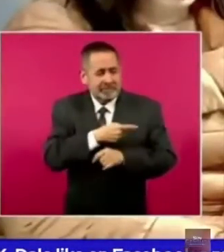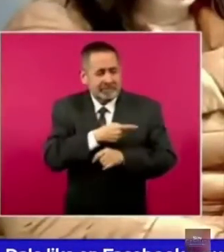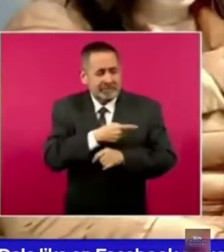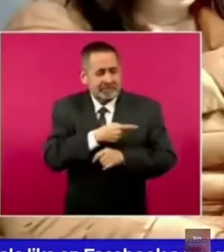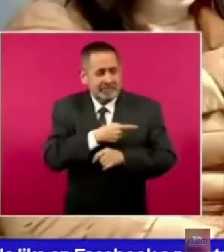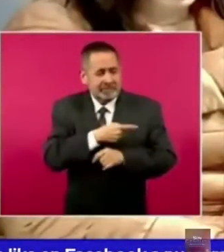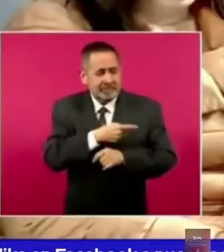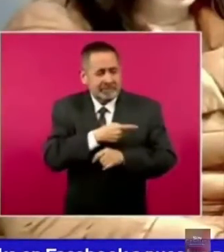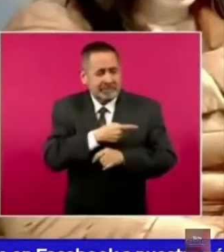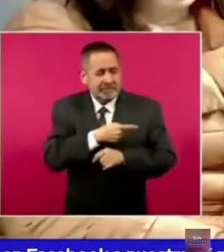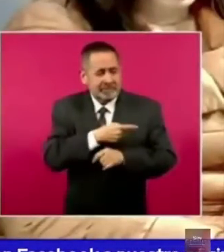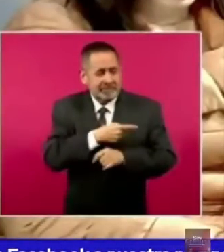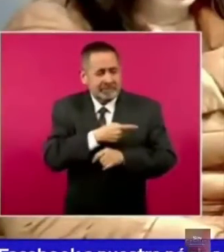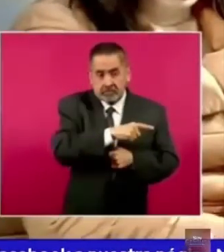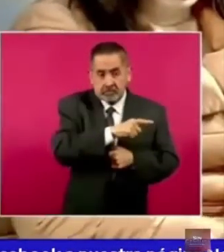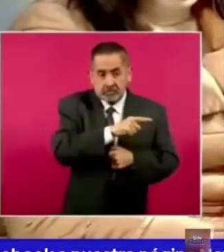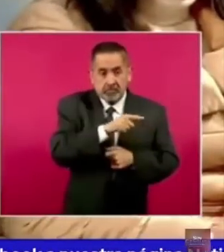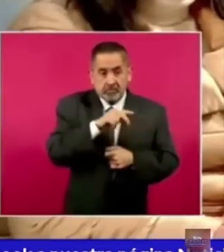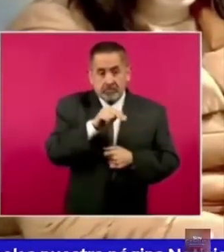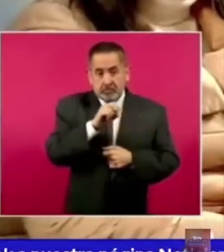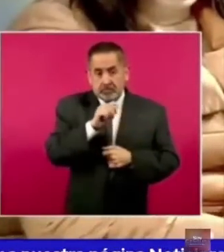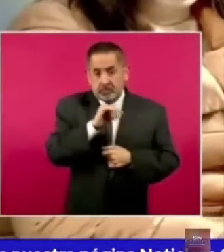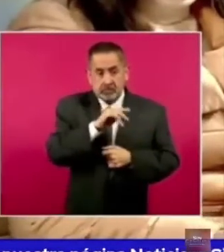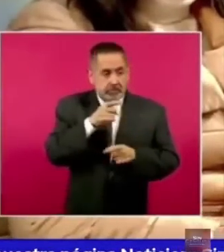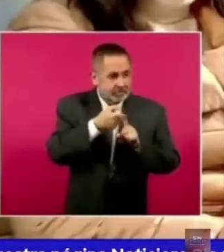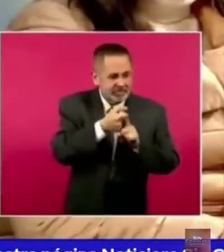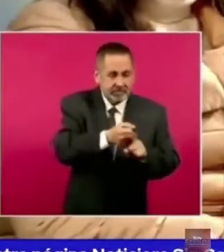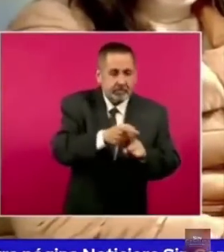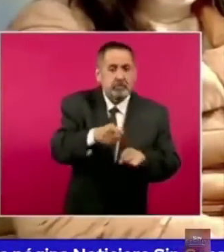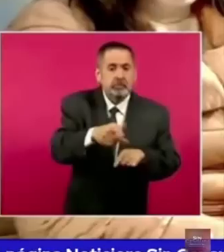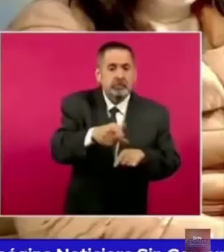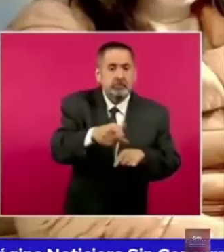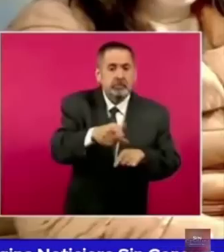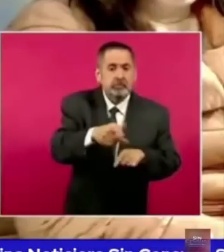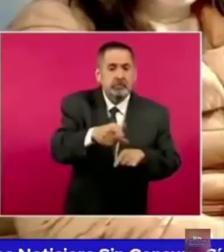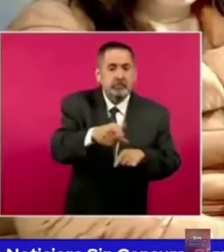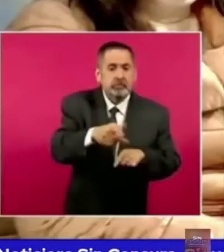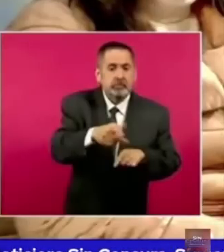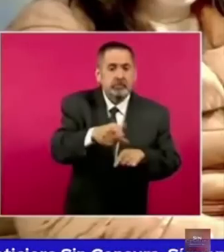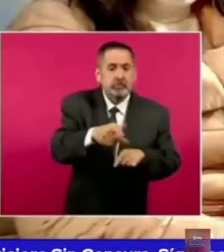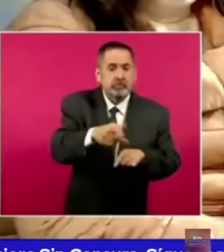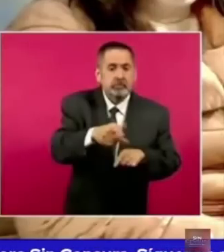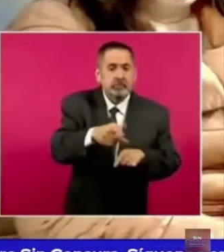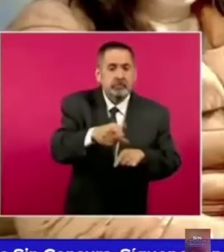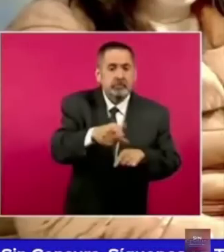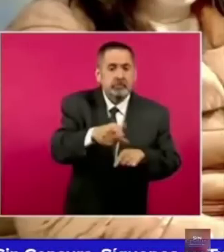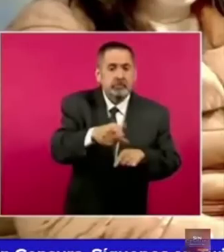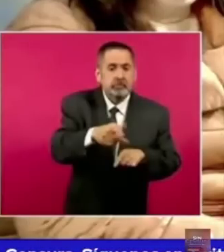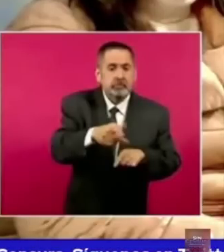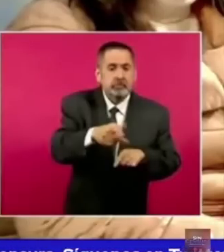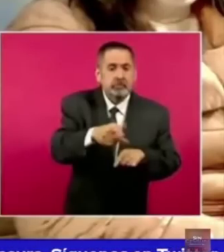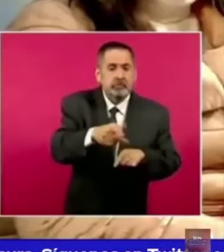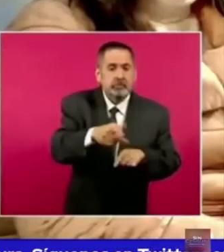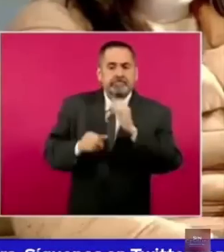parte de la dirección de Notimex que él y su familia tuvieron que irse a vivir a otro país.